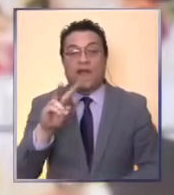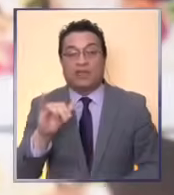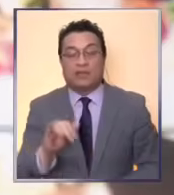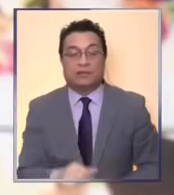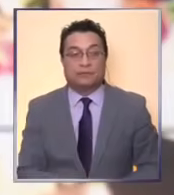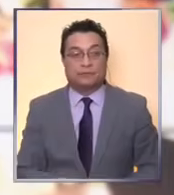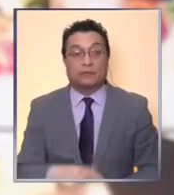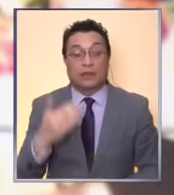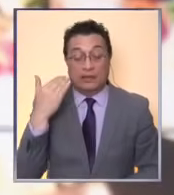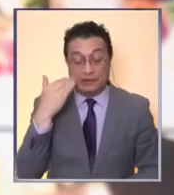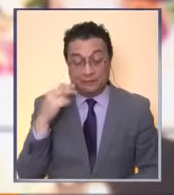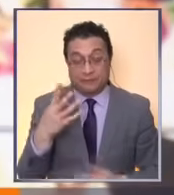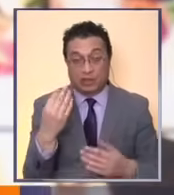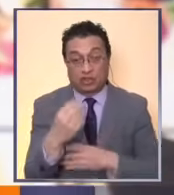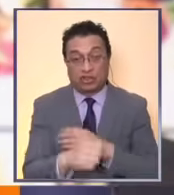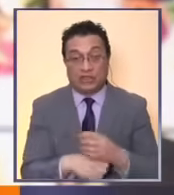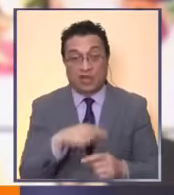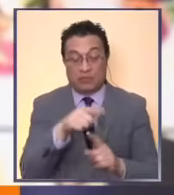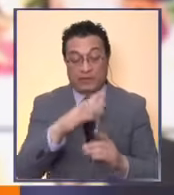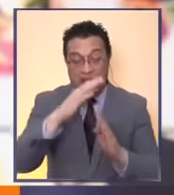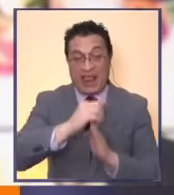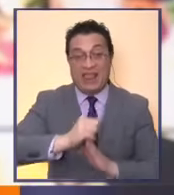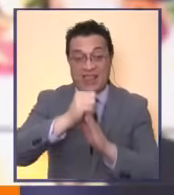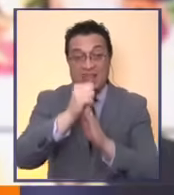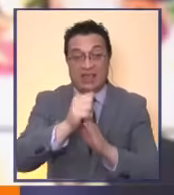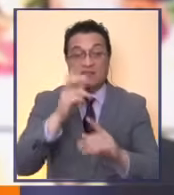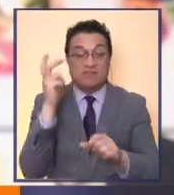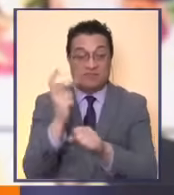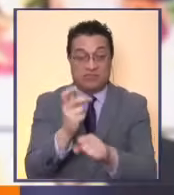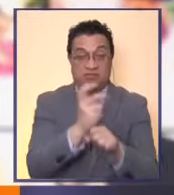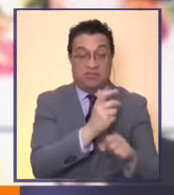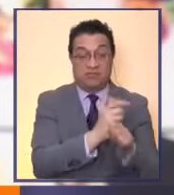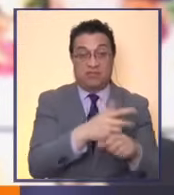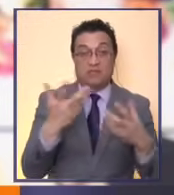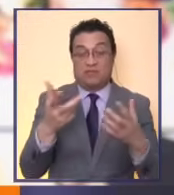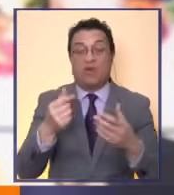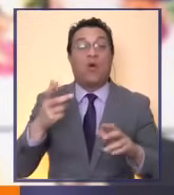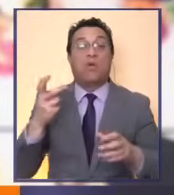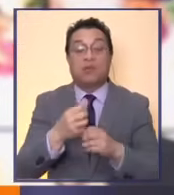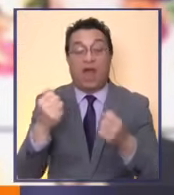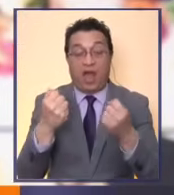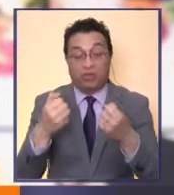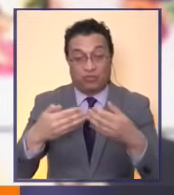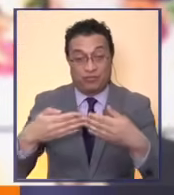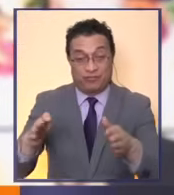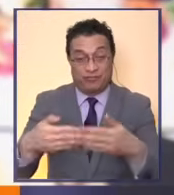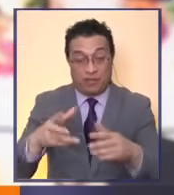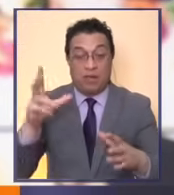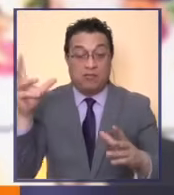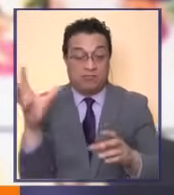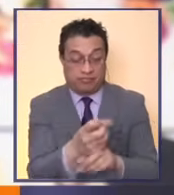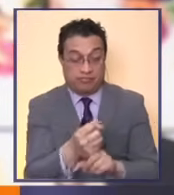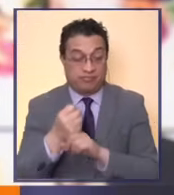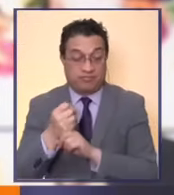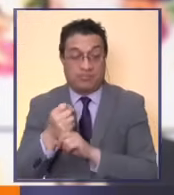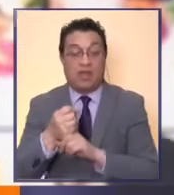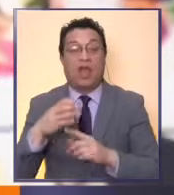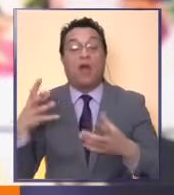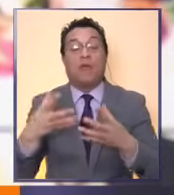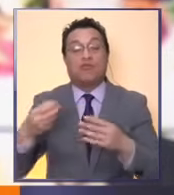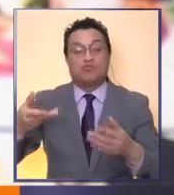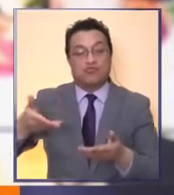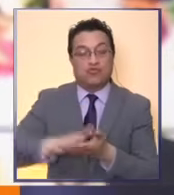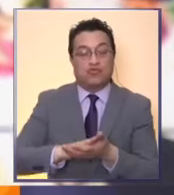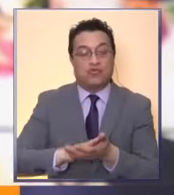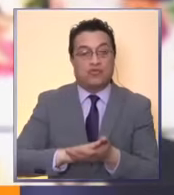Un menor de 14 años, indicado como el líder de una banda delictual dedicada a los portonazos, fue secuestrado y asesinado en junio pasado. En su